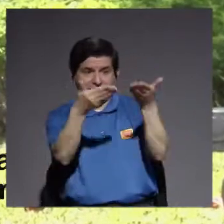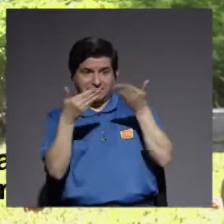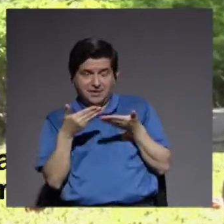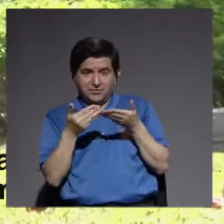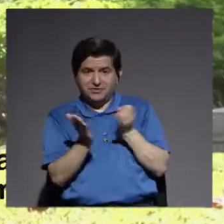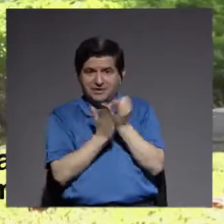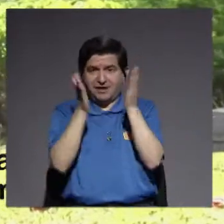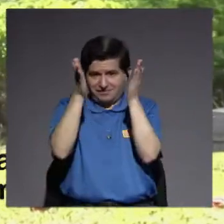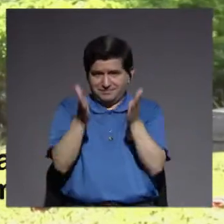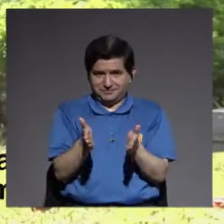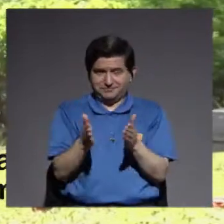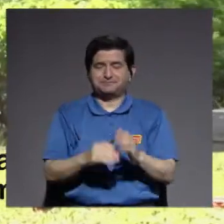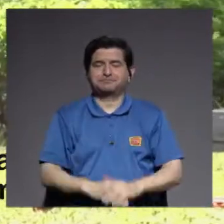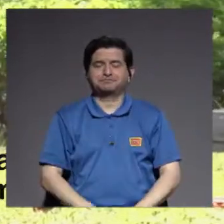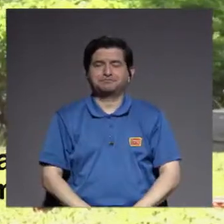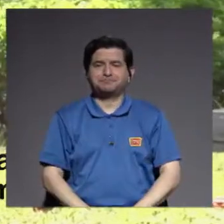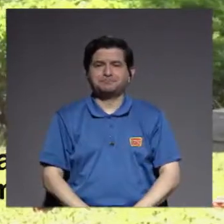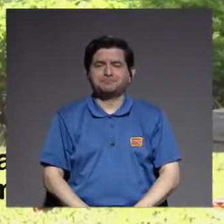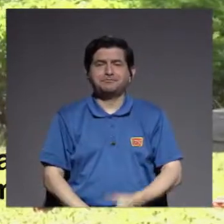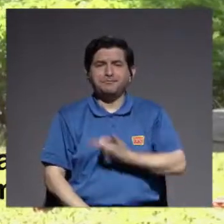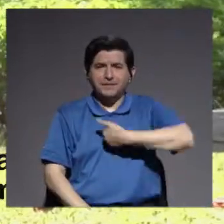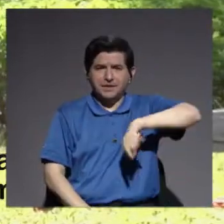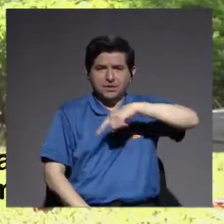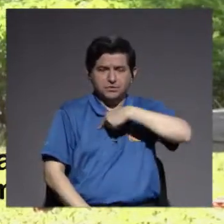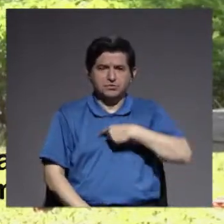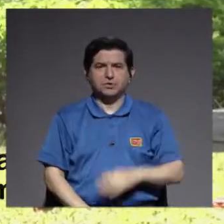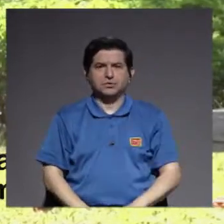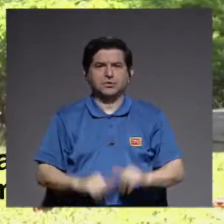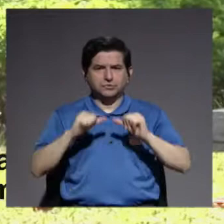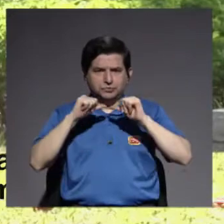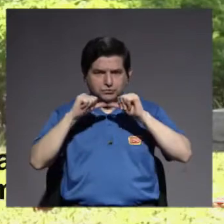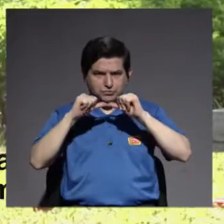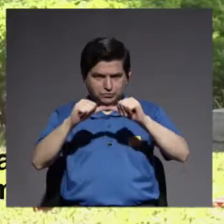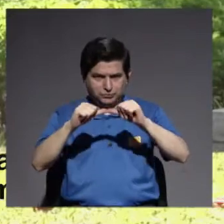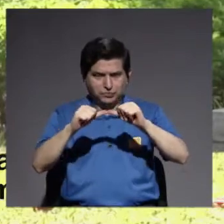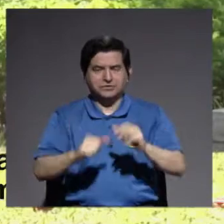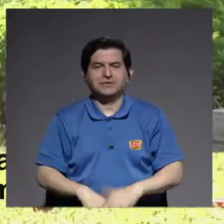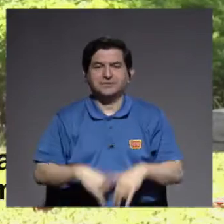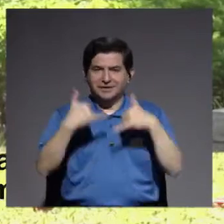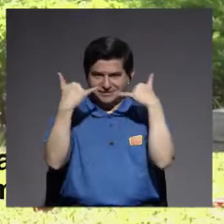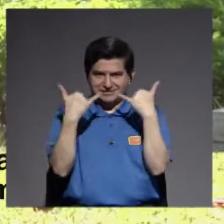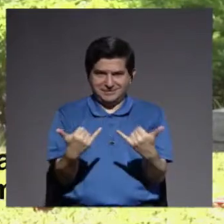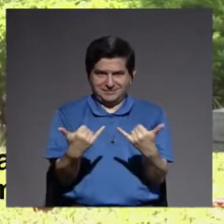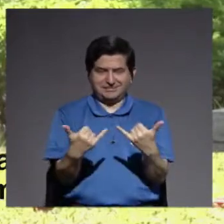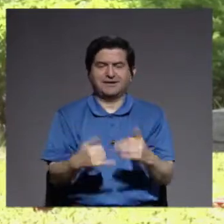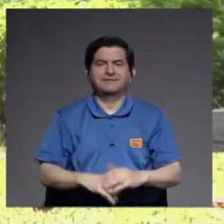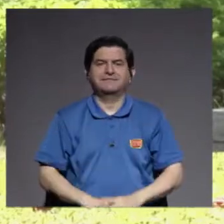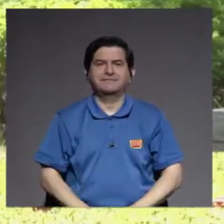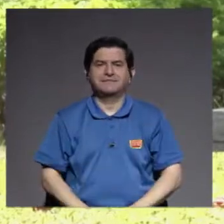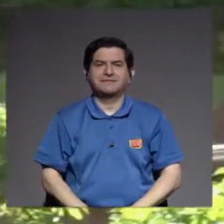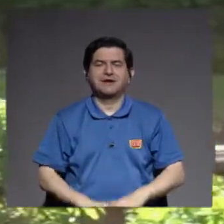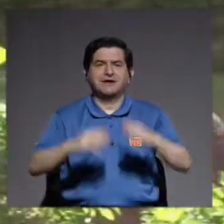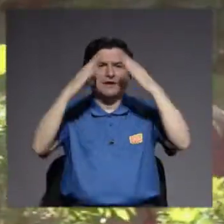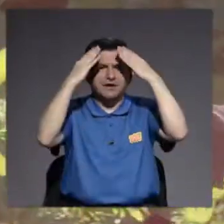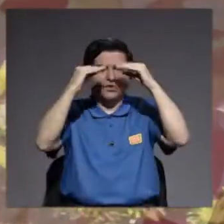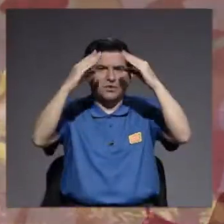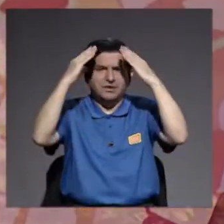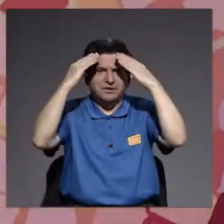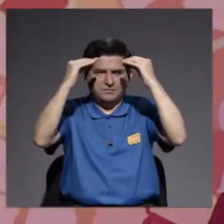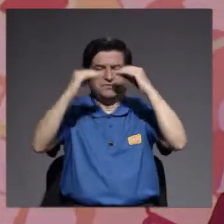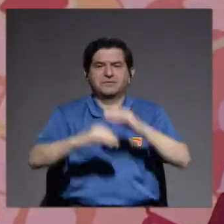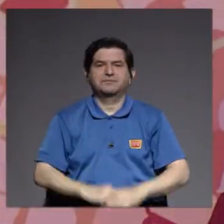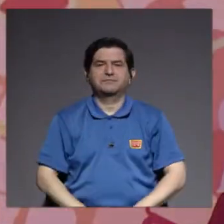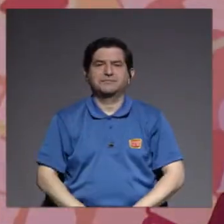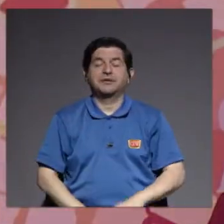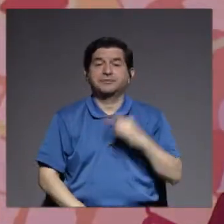los investigadores, nosotros vamos a continuar de inmediato con el informe,